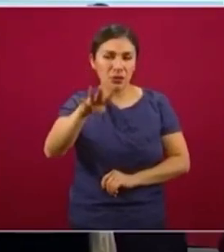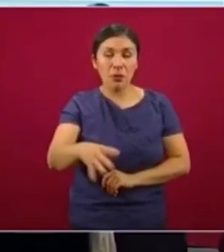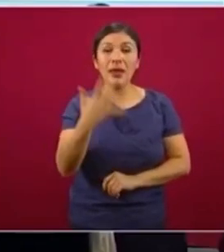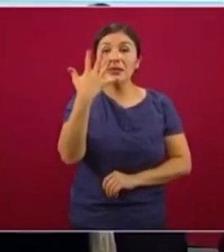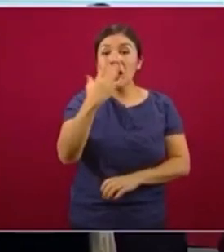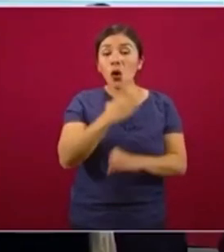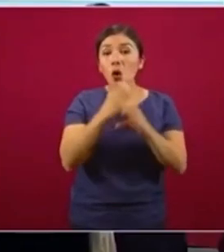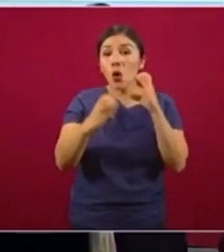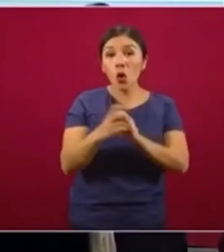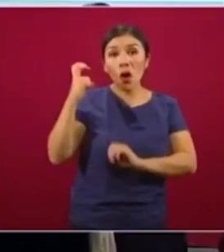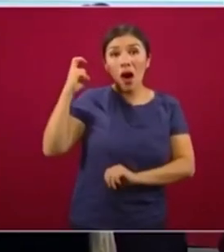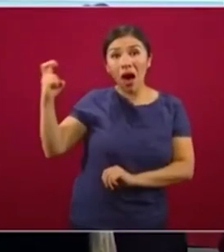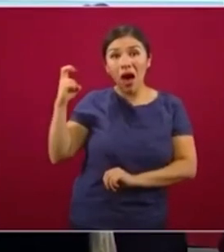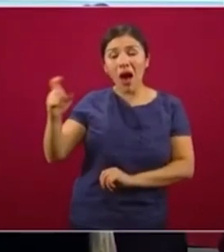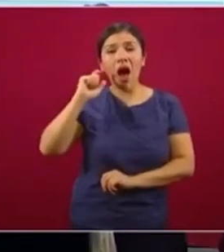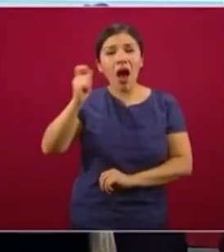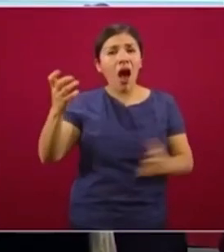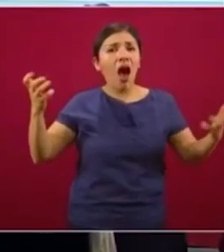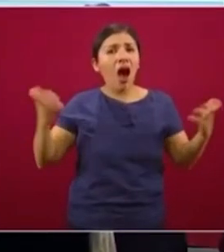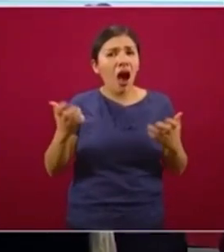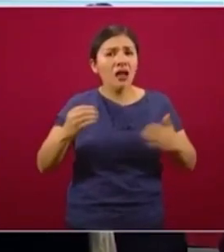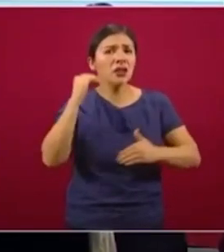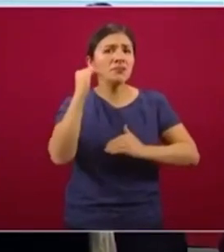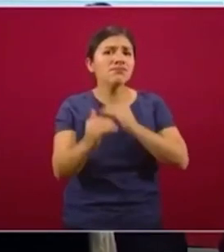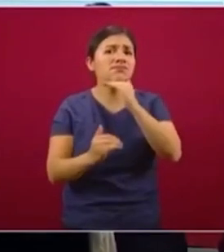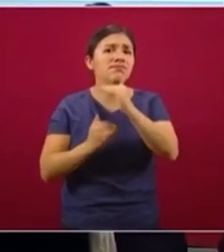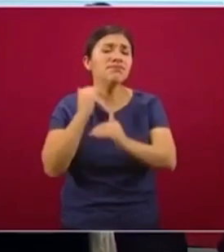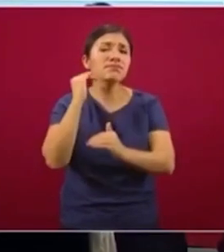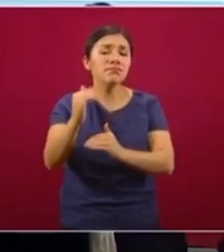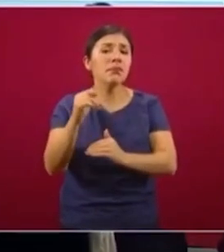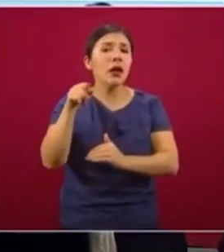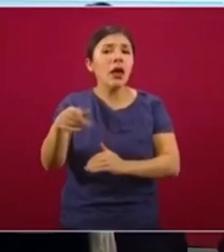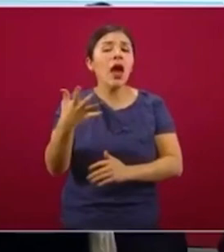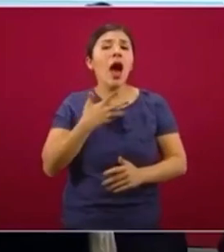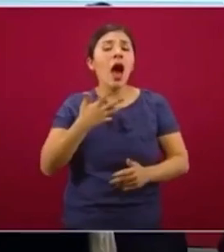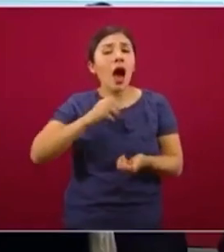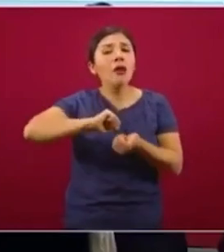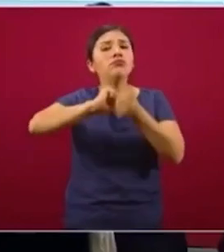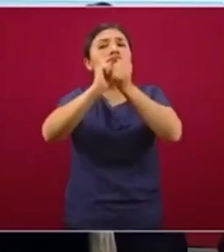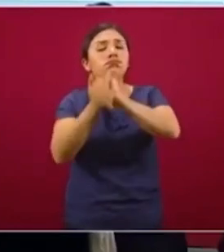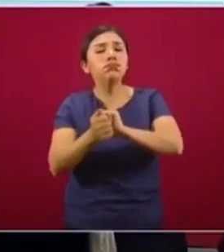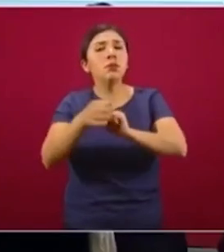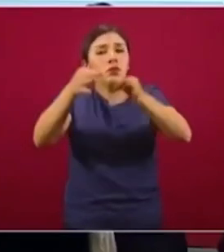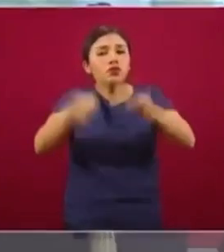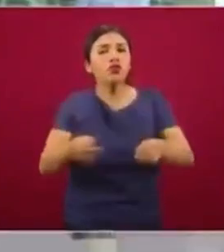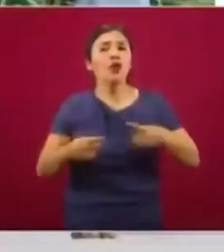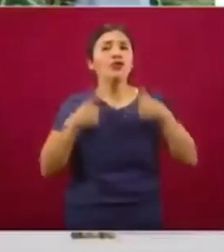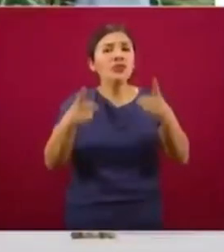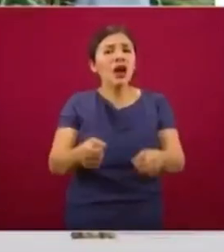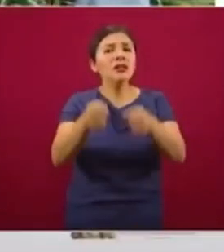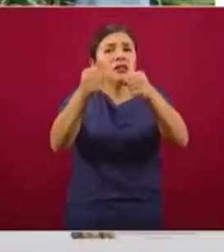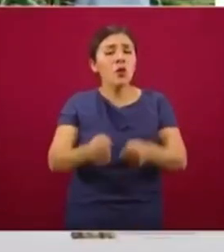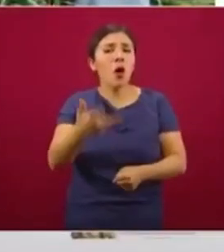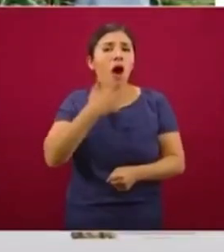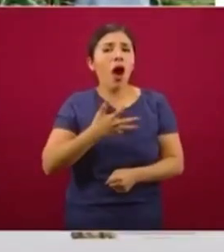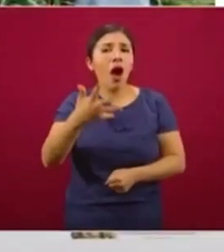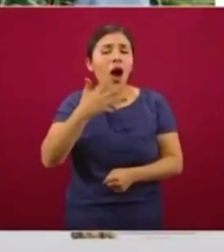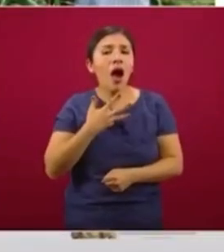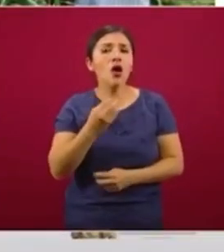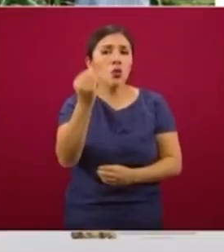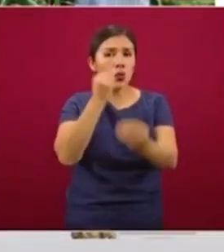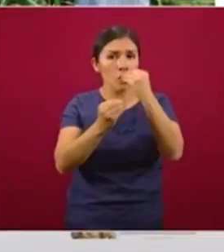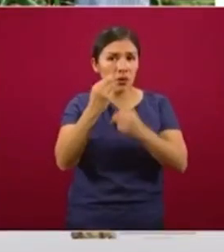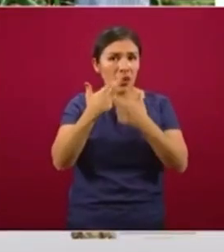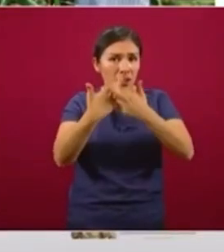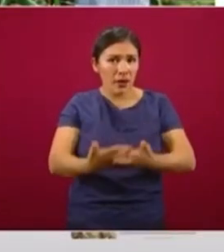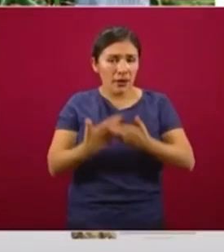Son cinco aspectos que se han venido llevando a cabo y que han venido trayendo como consecuencia la garantía de que existe la seguridad alimentaria.